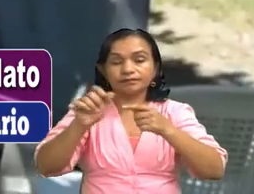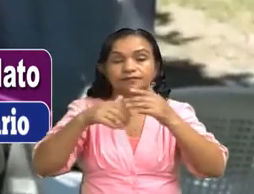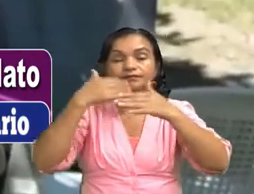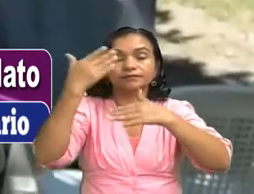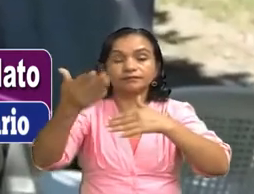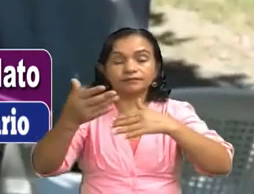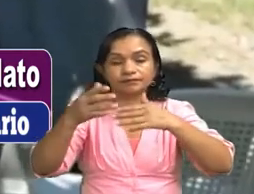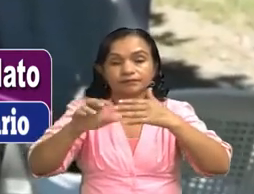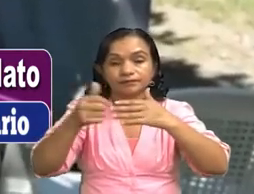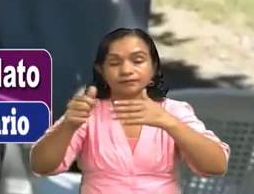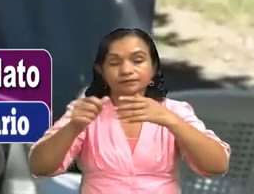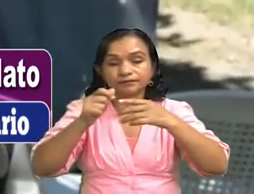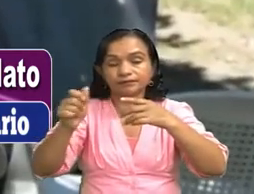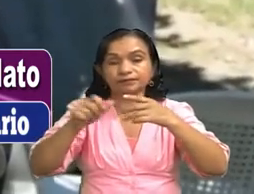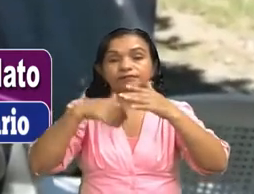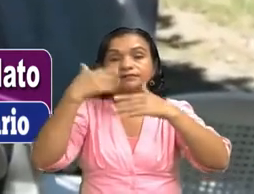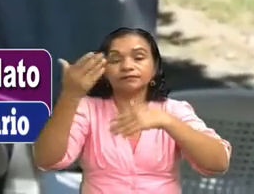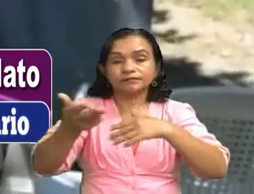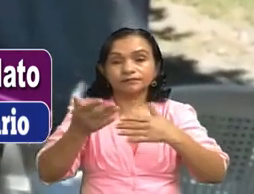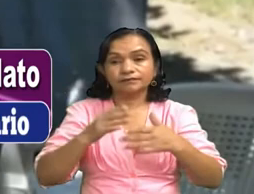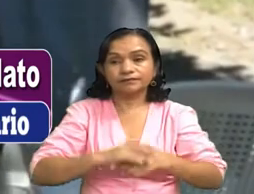Para poder certificarte, ¿no?